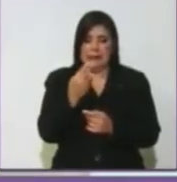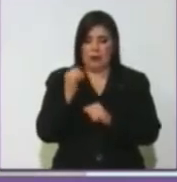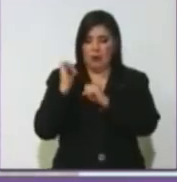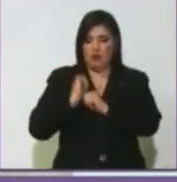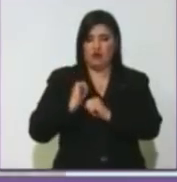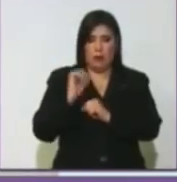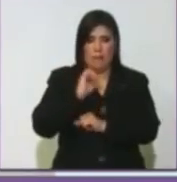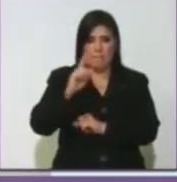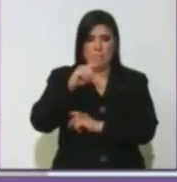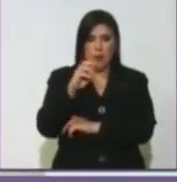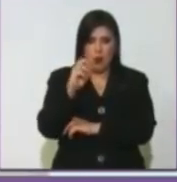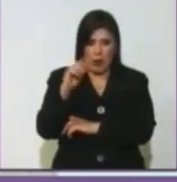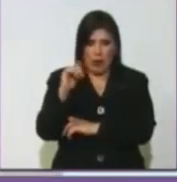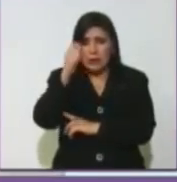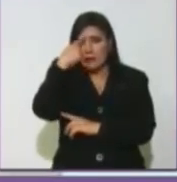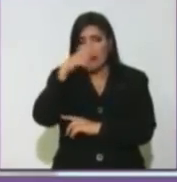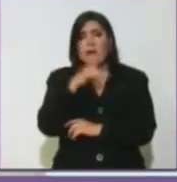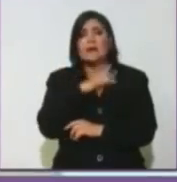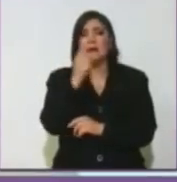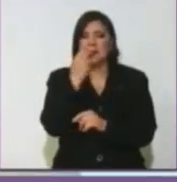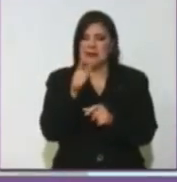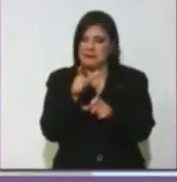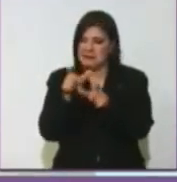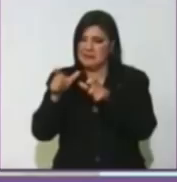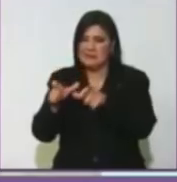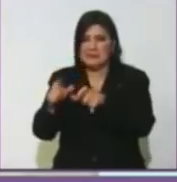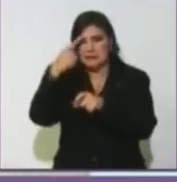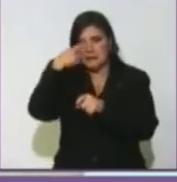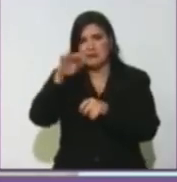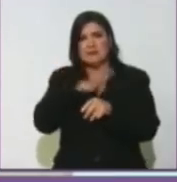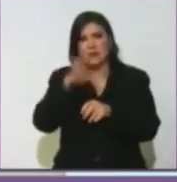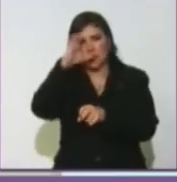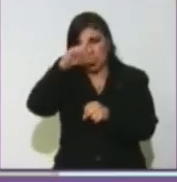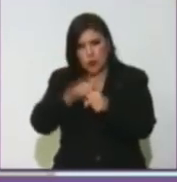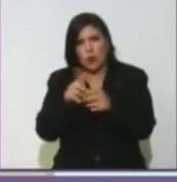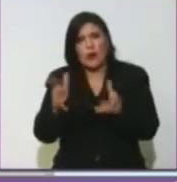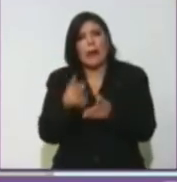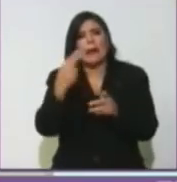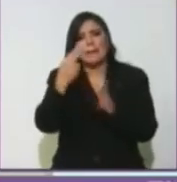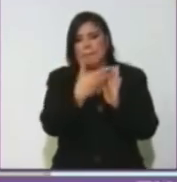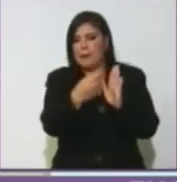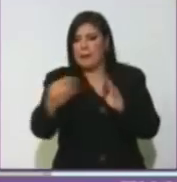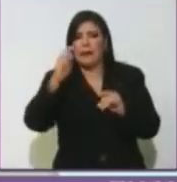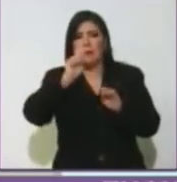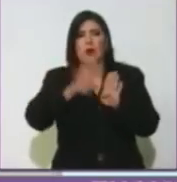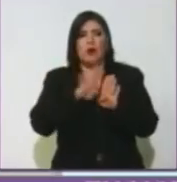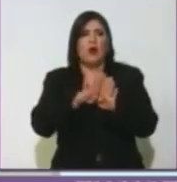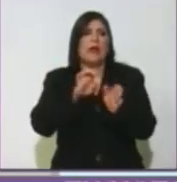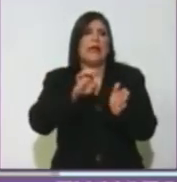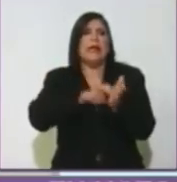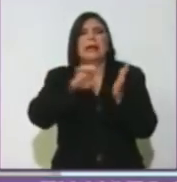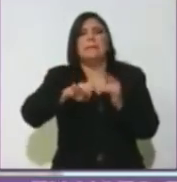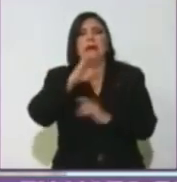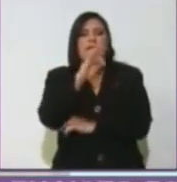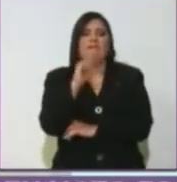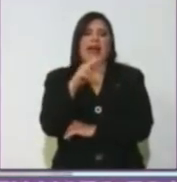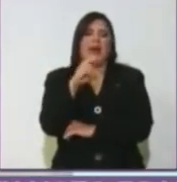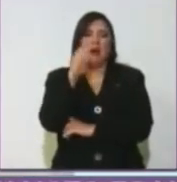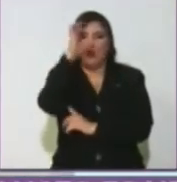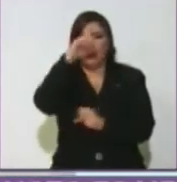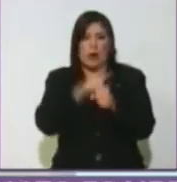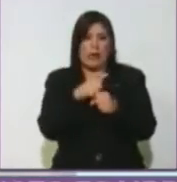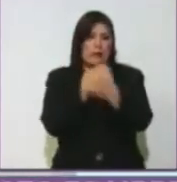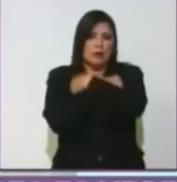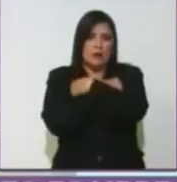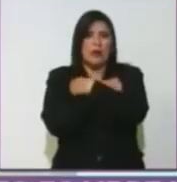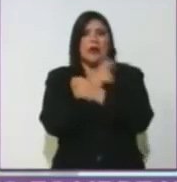brindar a la comunidad con cultura nosotros estamos proponiendo el ejemplo de los faros culturales de educación no formal